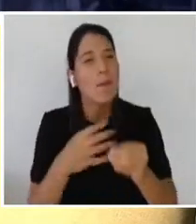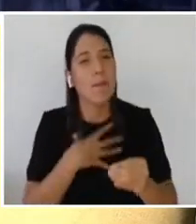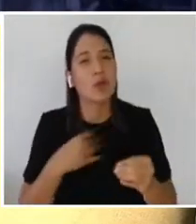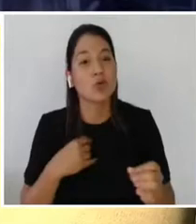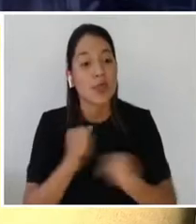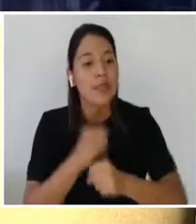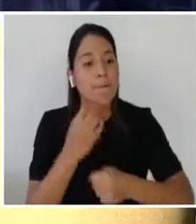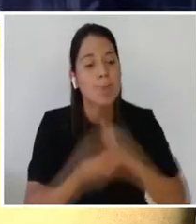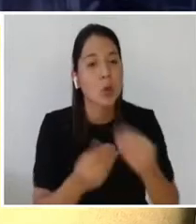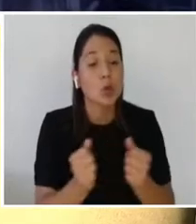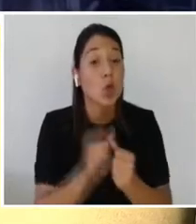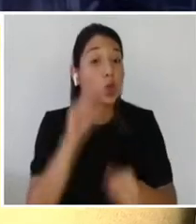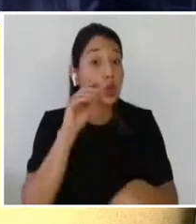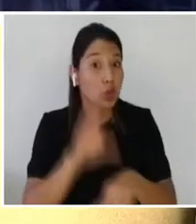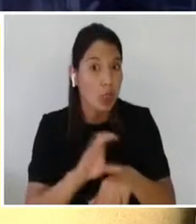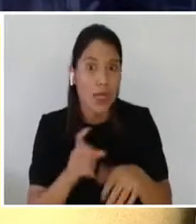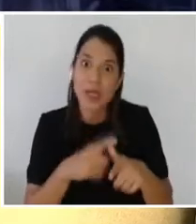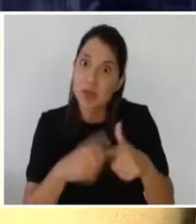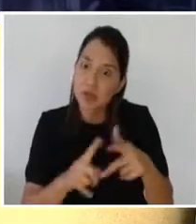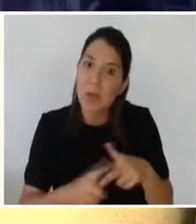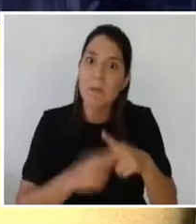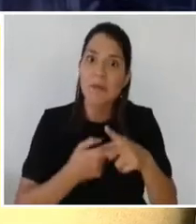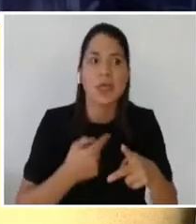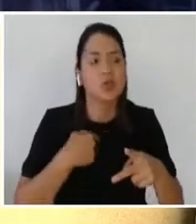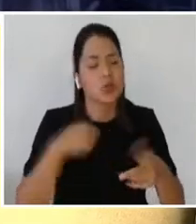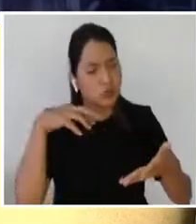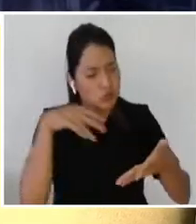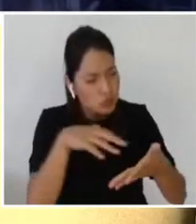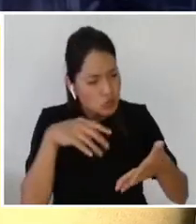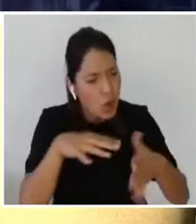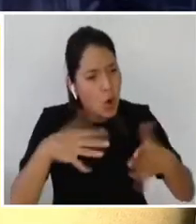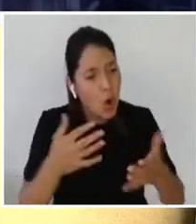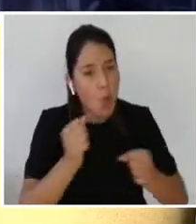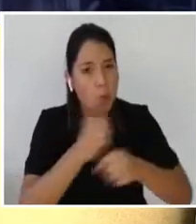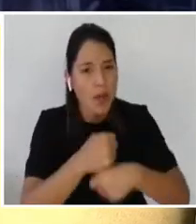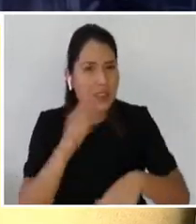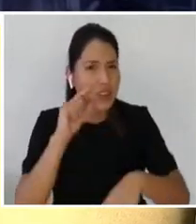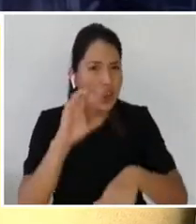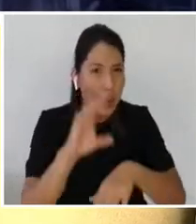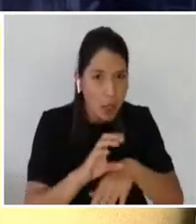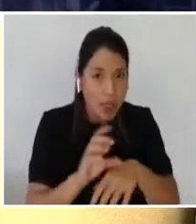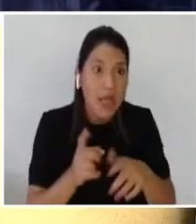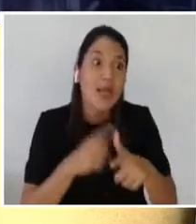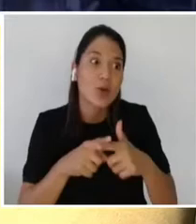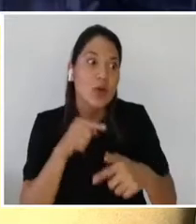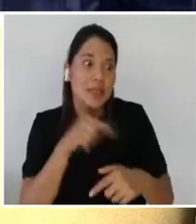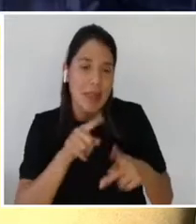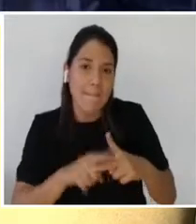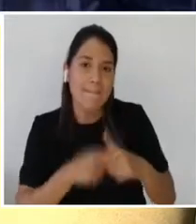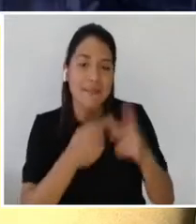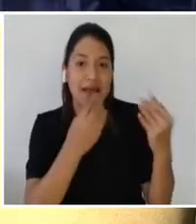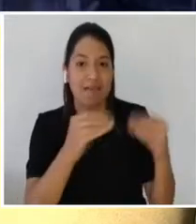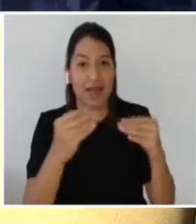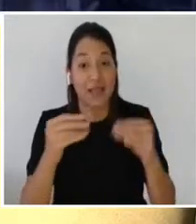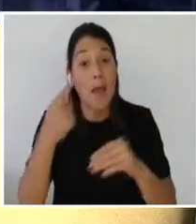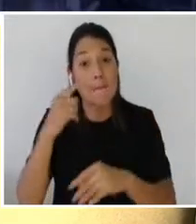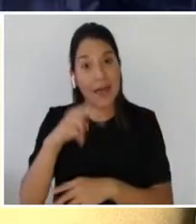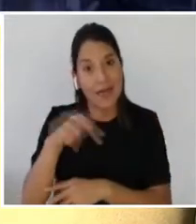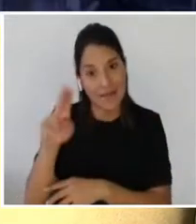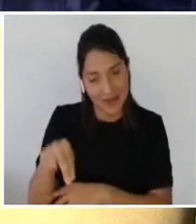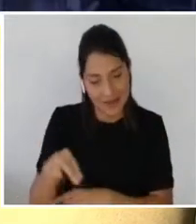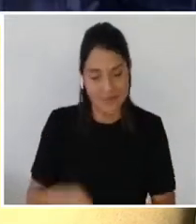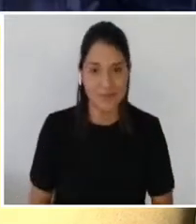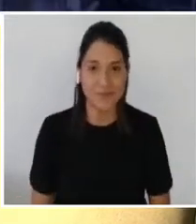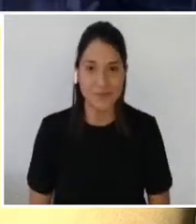así empecé, me empecé a capacitar a cómo hacer chocolates, bombones y eso fue lo que empecé vendiendo para temporada navideña. Fue